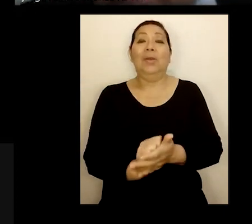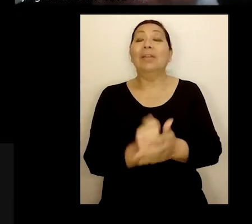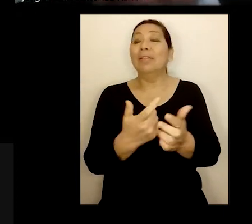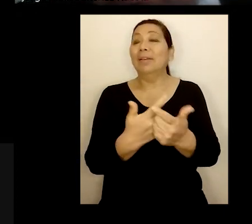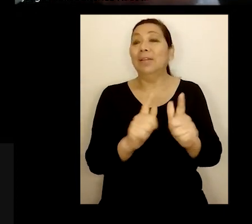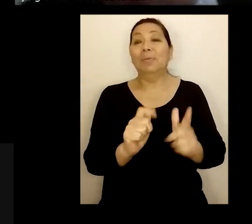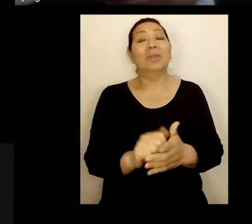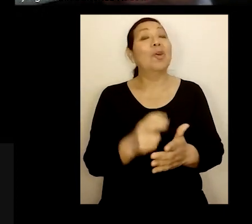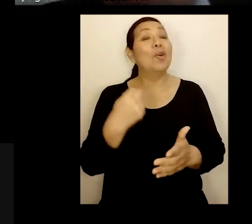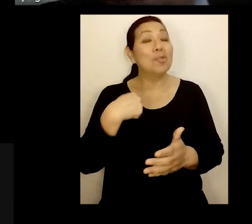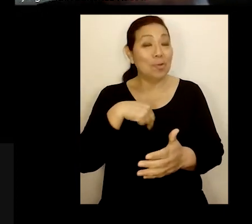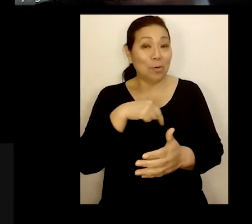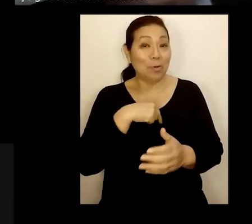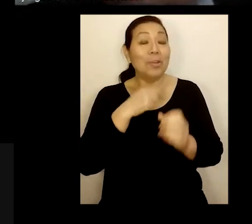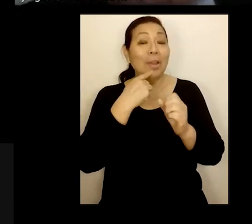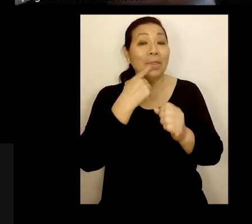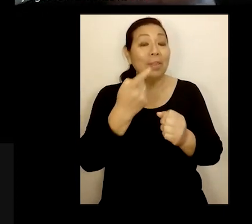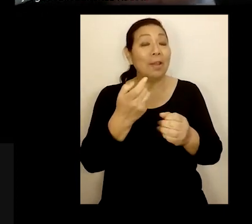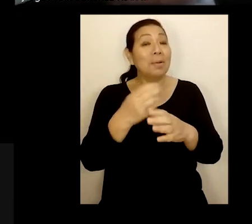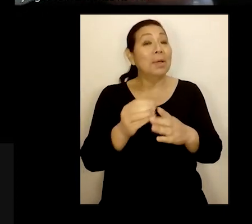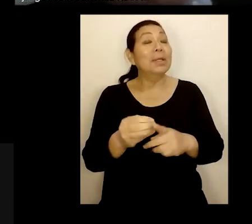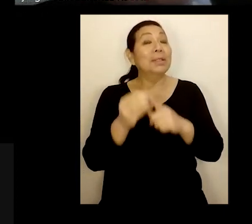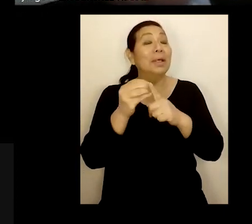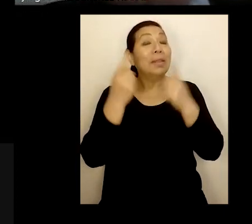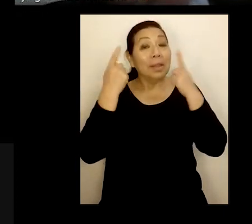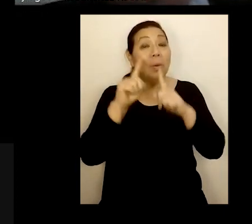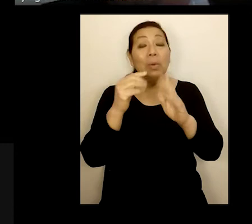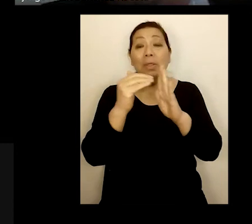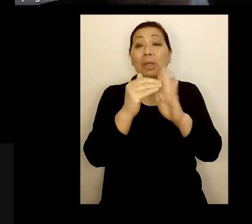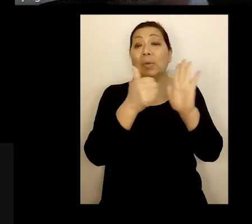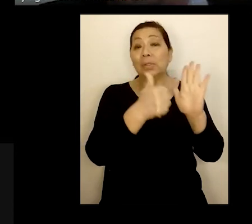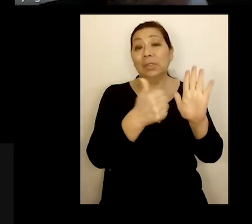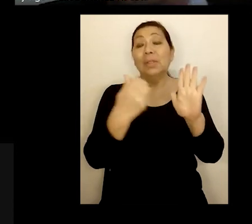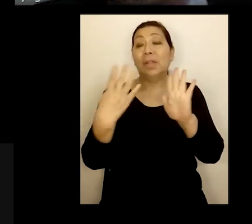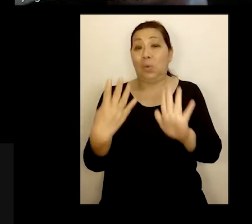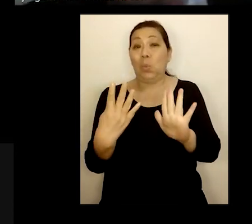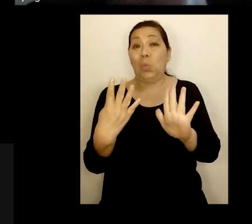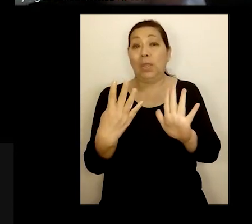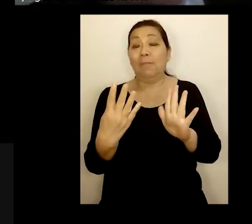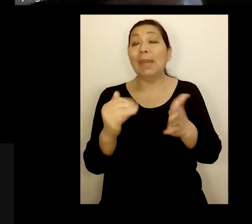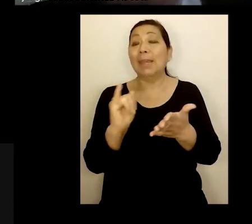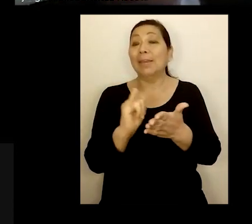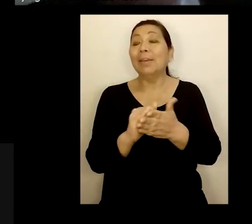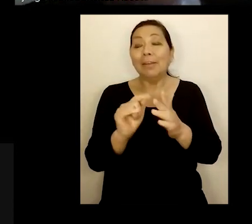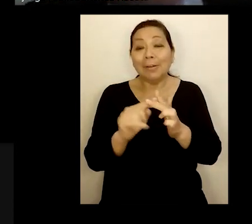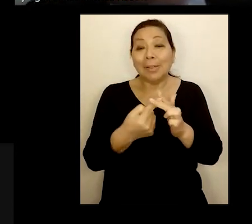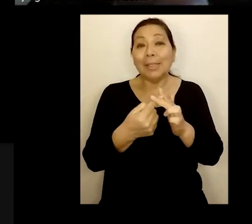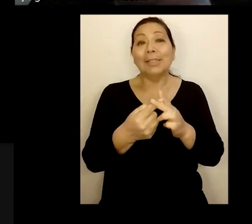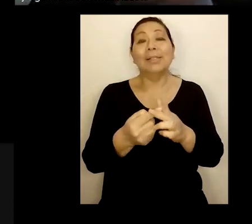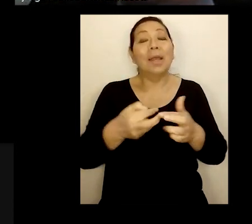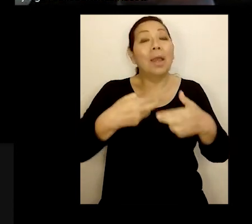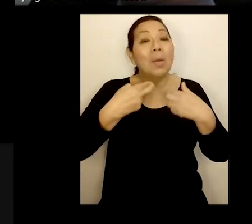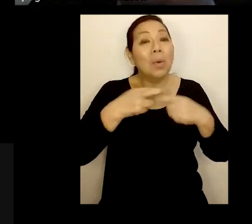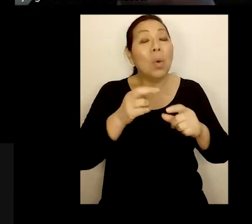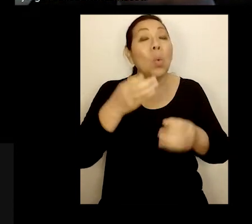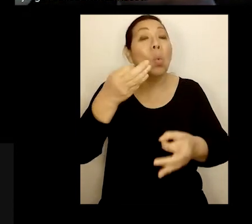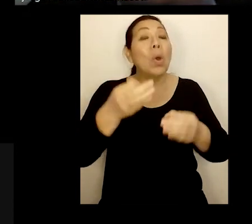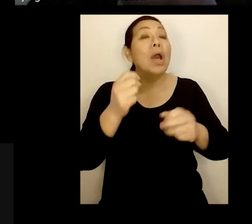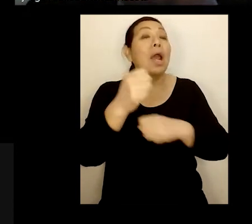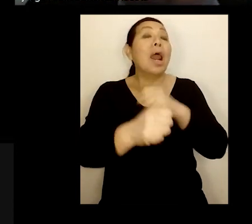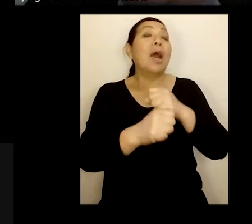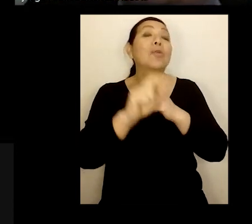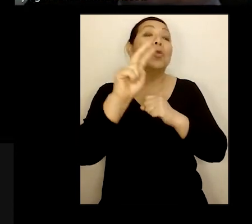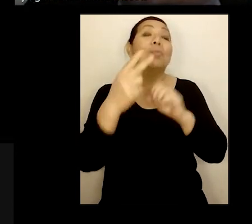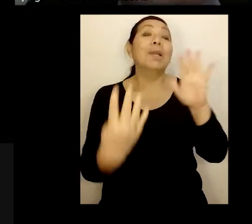de la libertad. Nosotros señalamos de forma expresa, de acuerdo al artículo 69, que esta causa recién se pronunció al juzgado en el